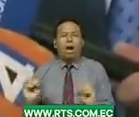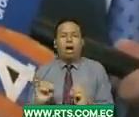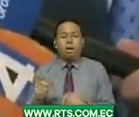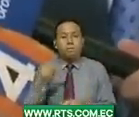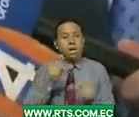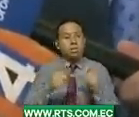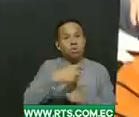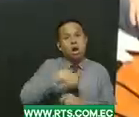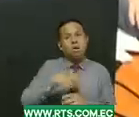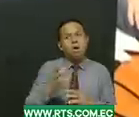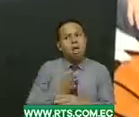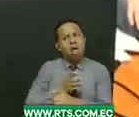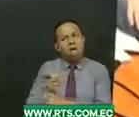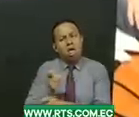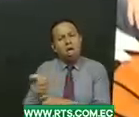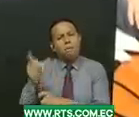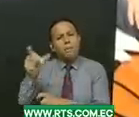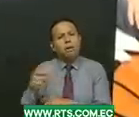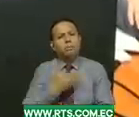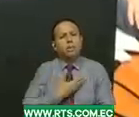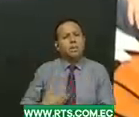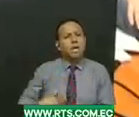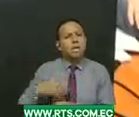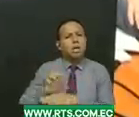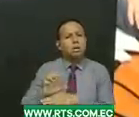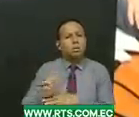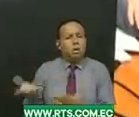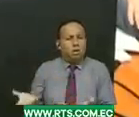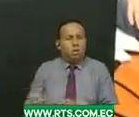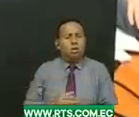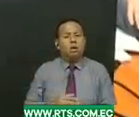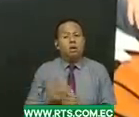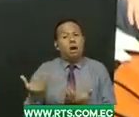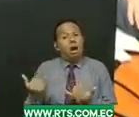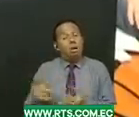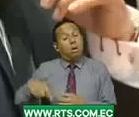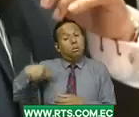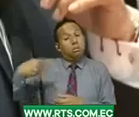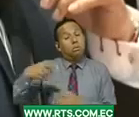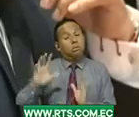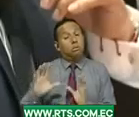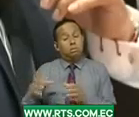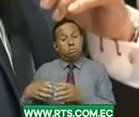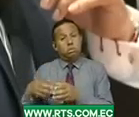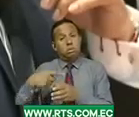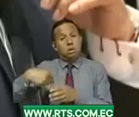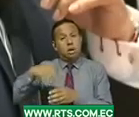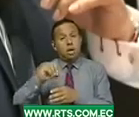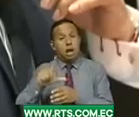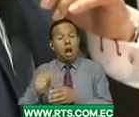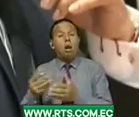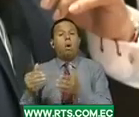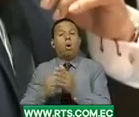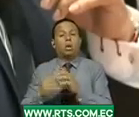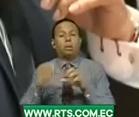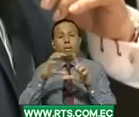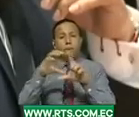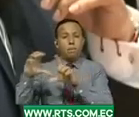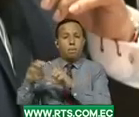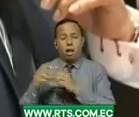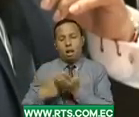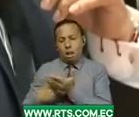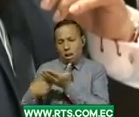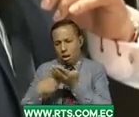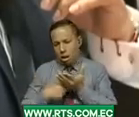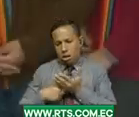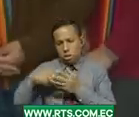de la República. Para este viernes se tiene previsto que el CAL se reúna de manera telemática para tratar nuevamente el pedido de juicio político en contra del